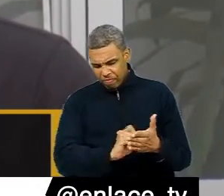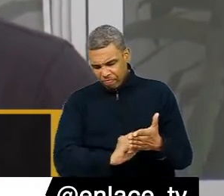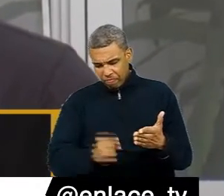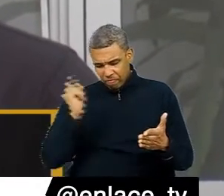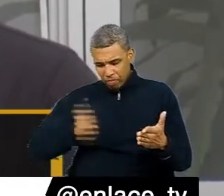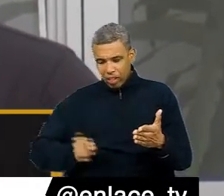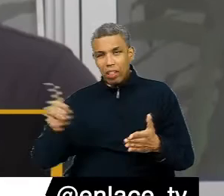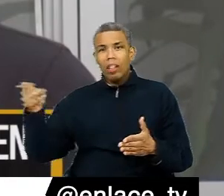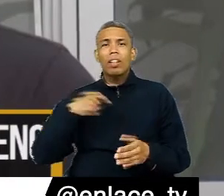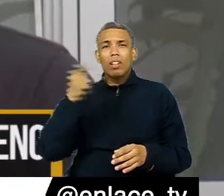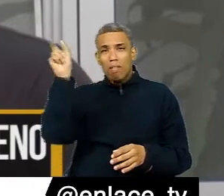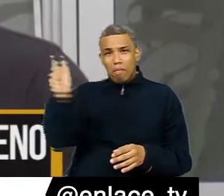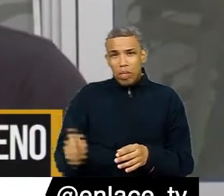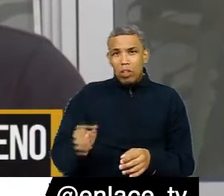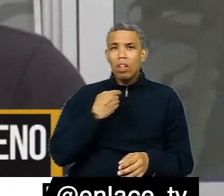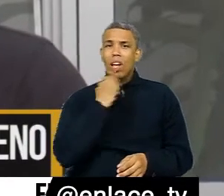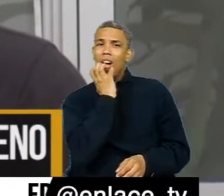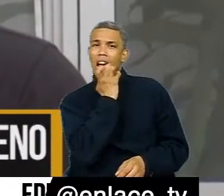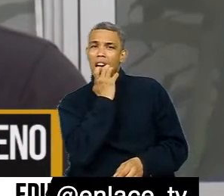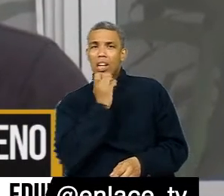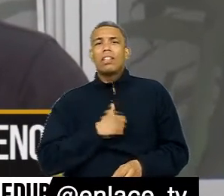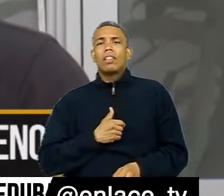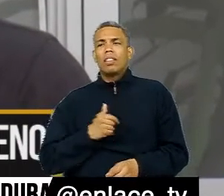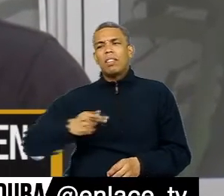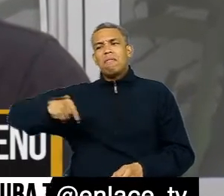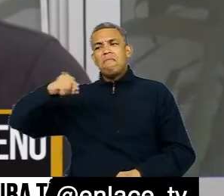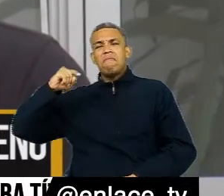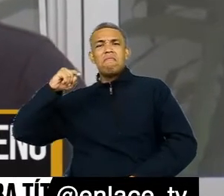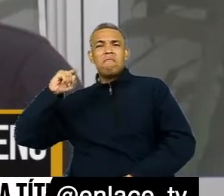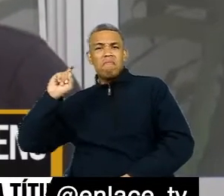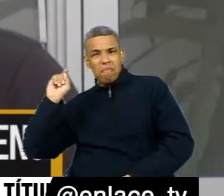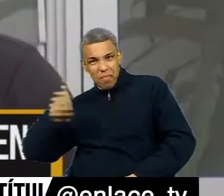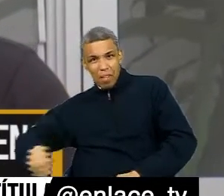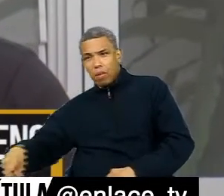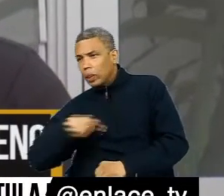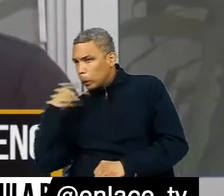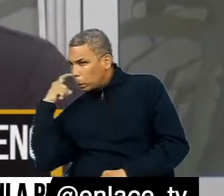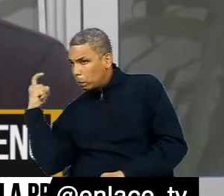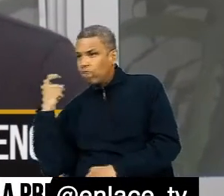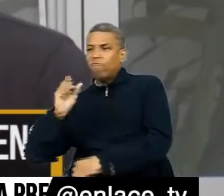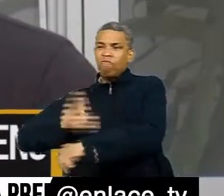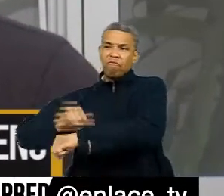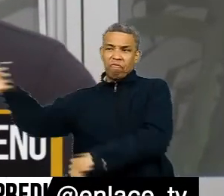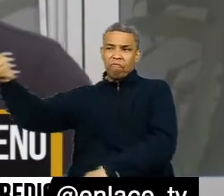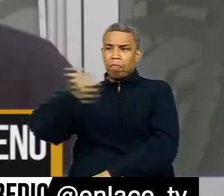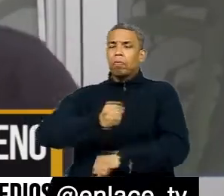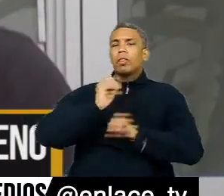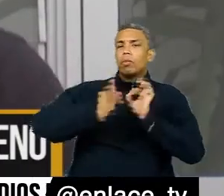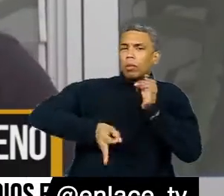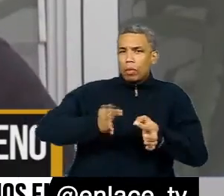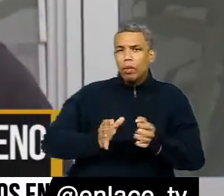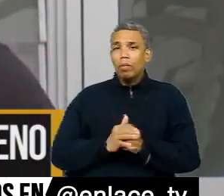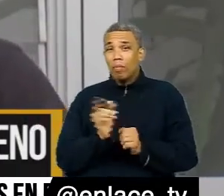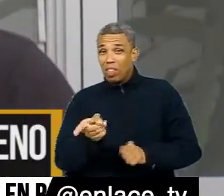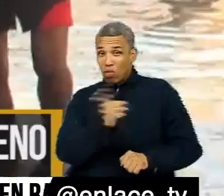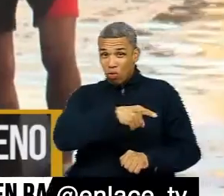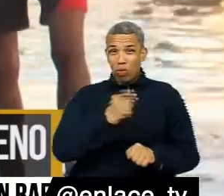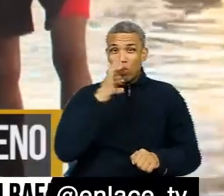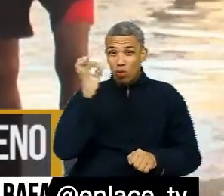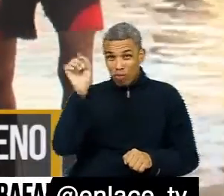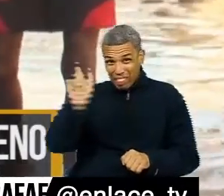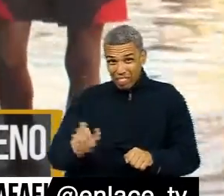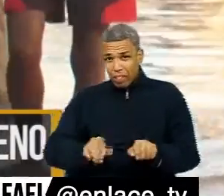David Bueno Altaona y del exsecretario de Medio Ambiente, doctor Carlos Julio Contreras, Por la omisión al deber funcional principalmente, una